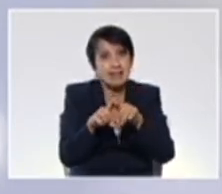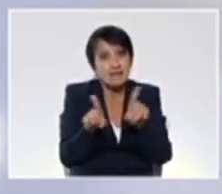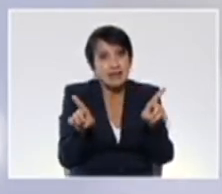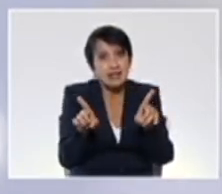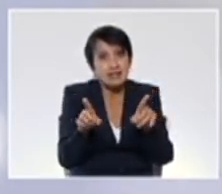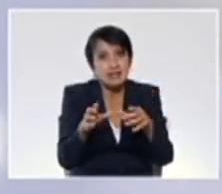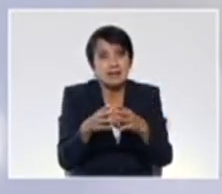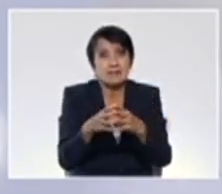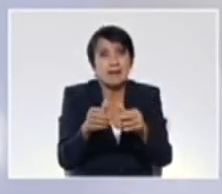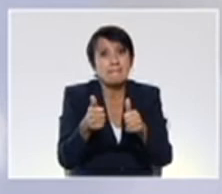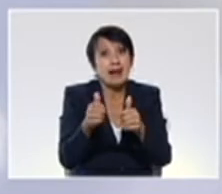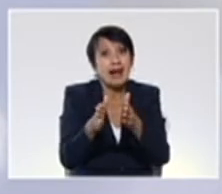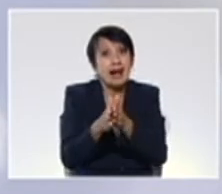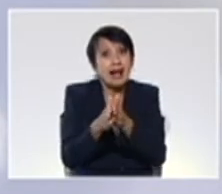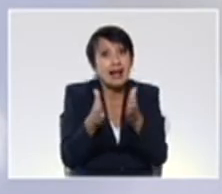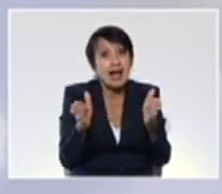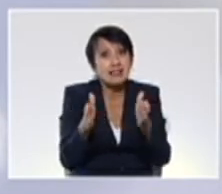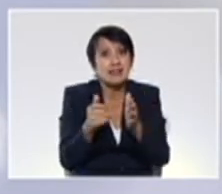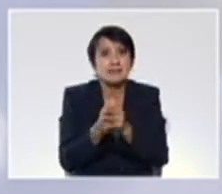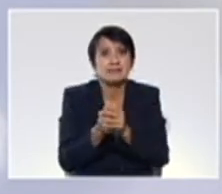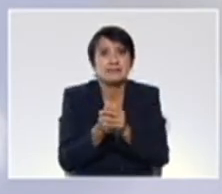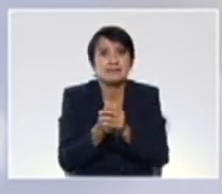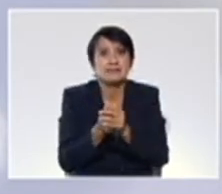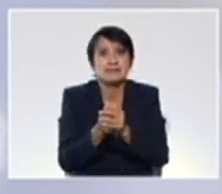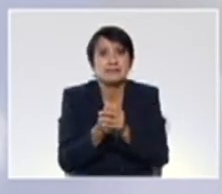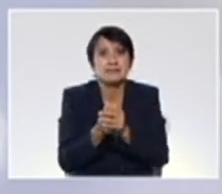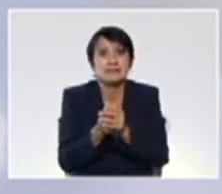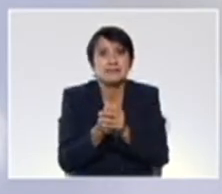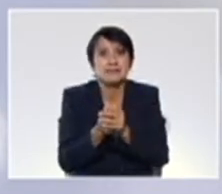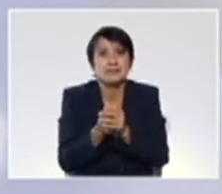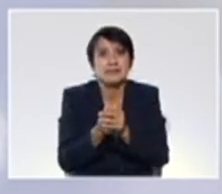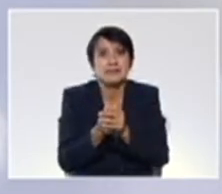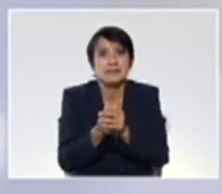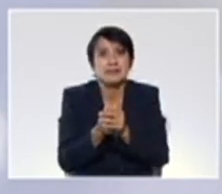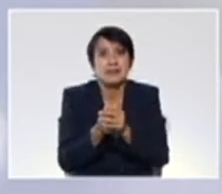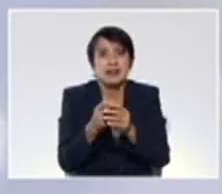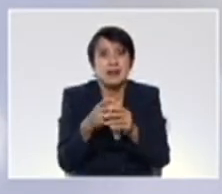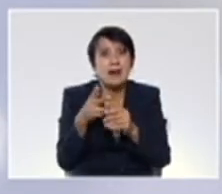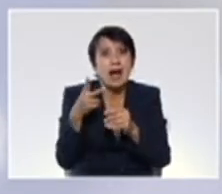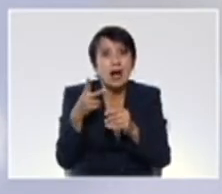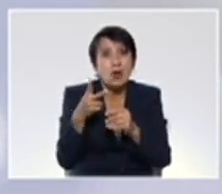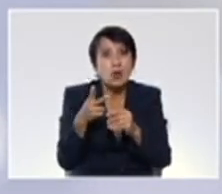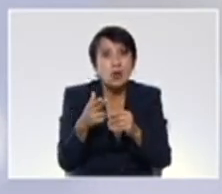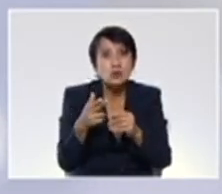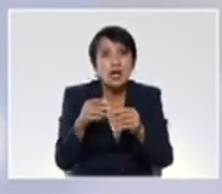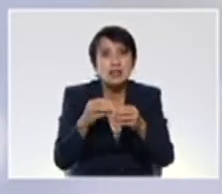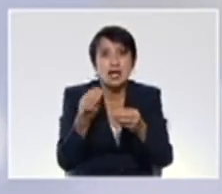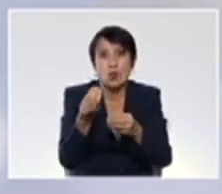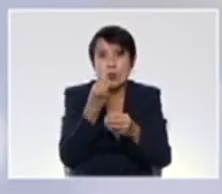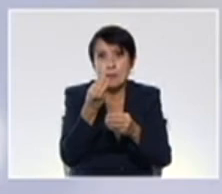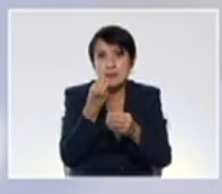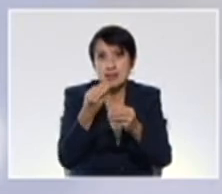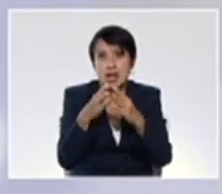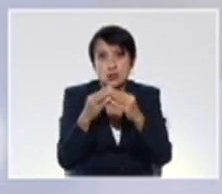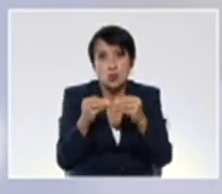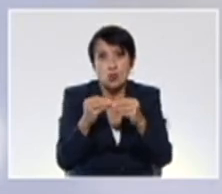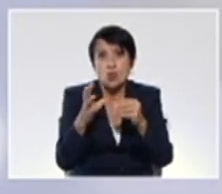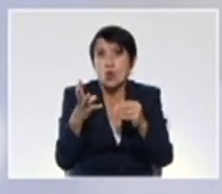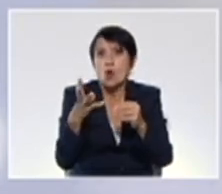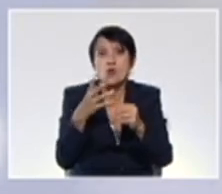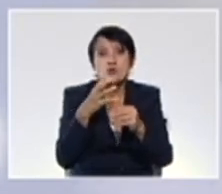diferencia, y esta diferencia es entonces en lo que yo voy a cortar los trozos de comida. No puede